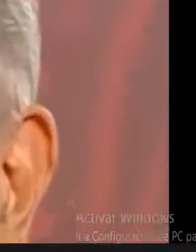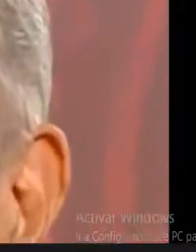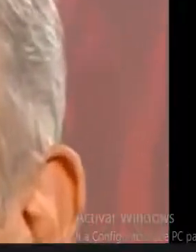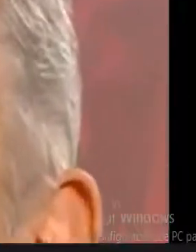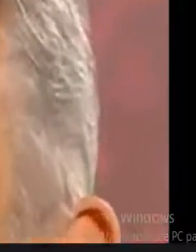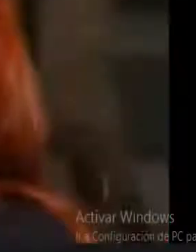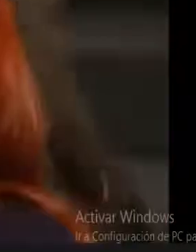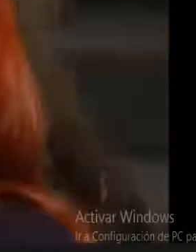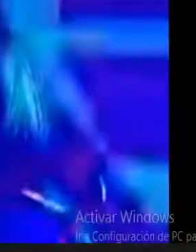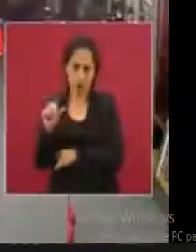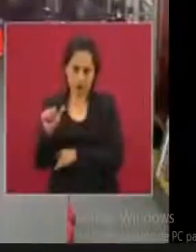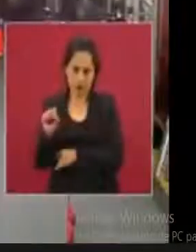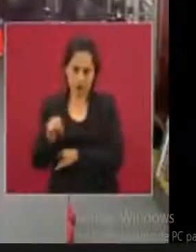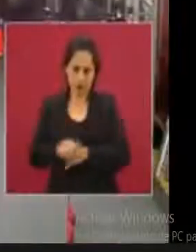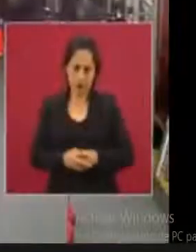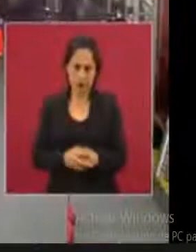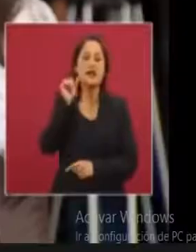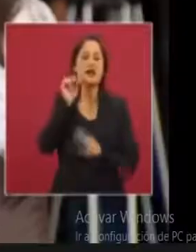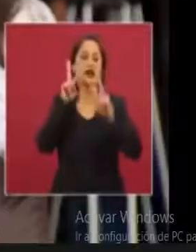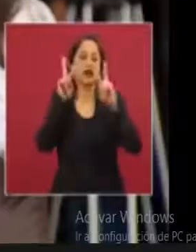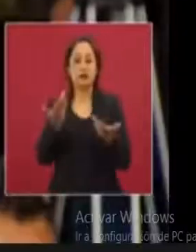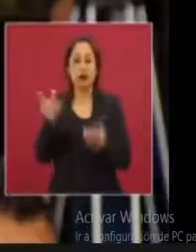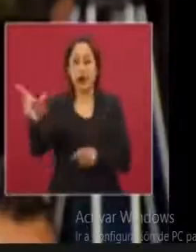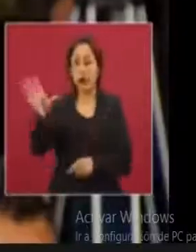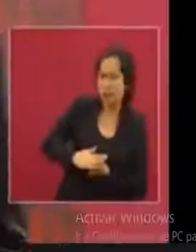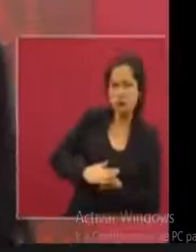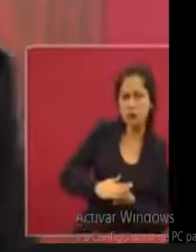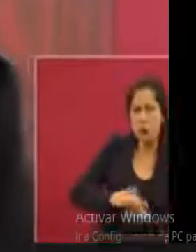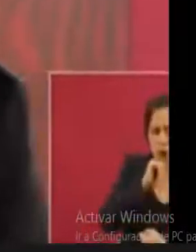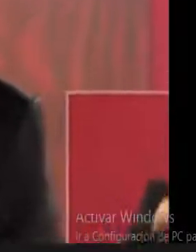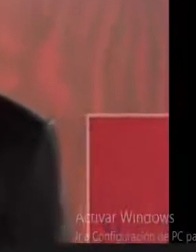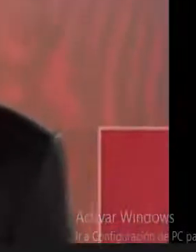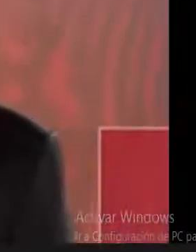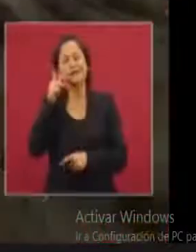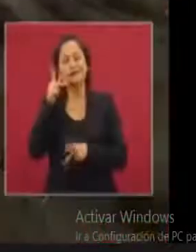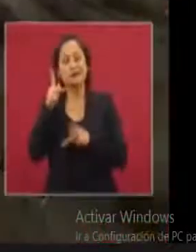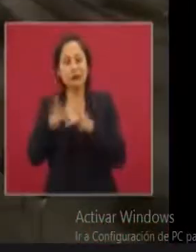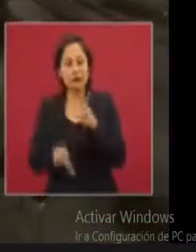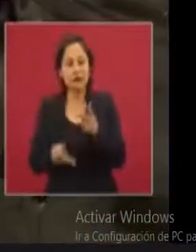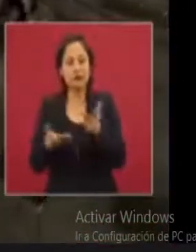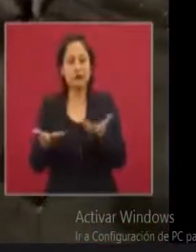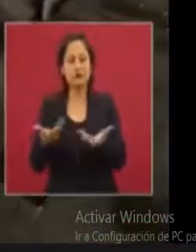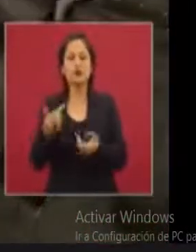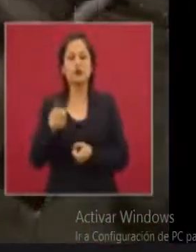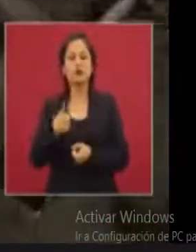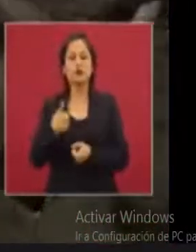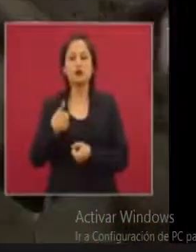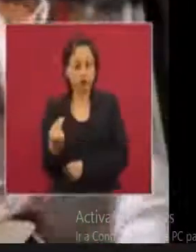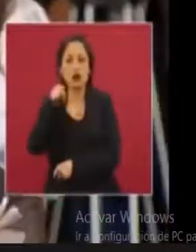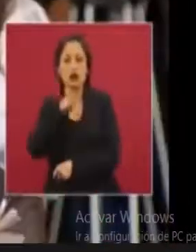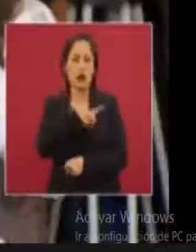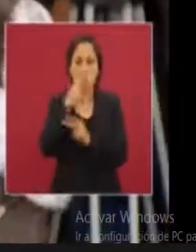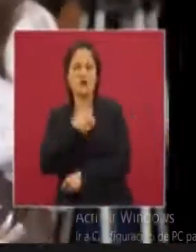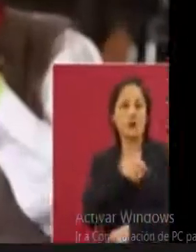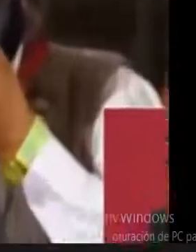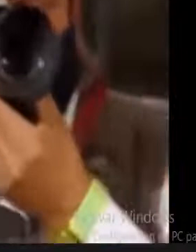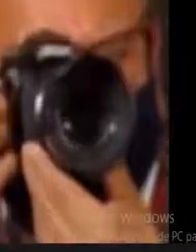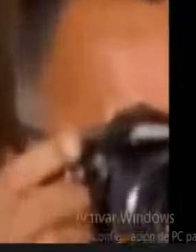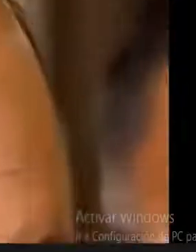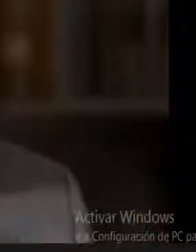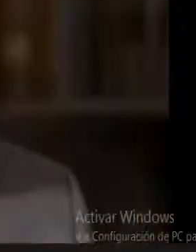empezar con las mariqueras. Muy buenos días, presidente. Buenas, tu hermana. Los ciudadanos me dicen cabeza de